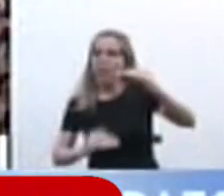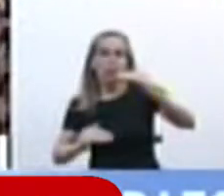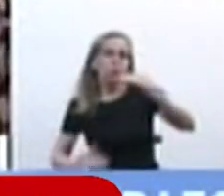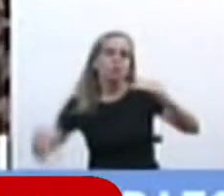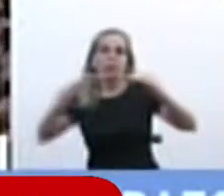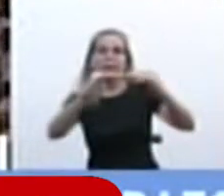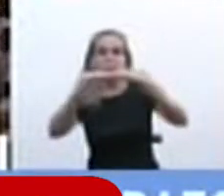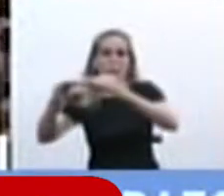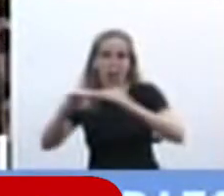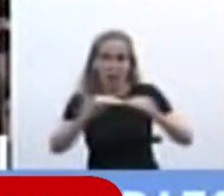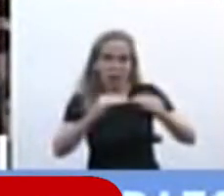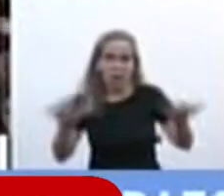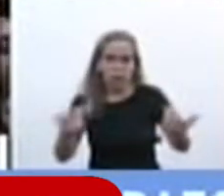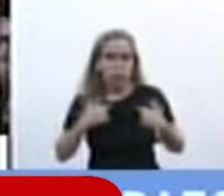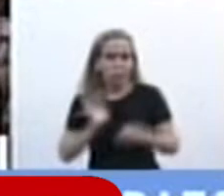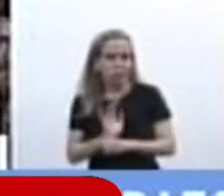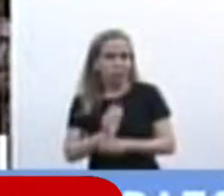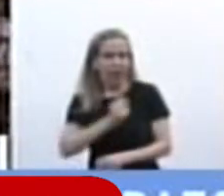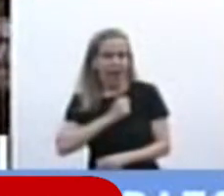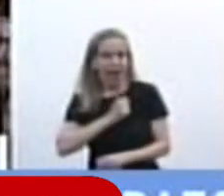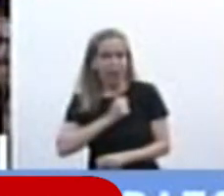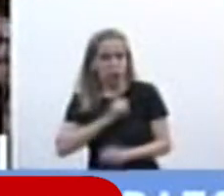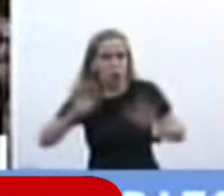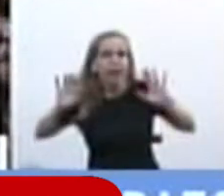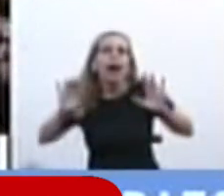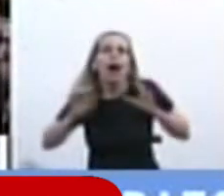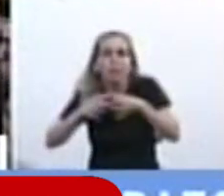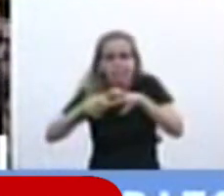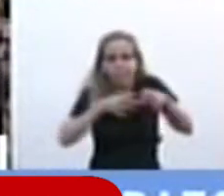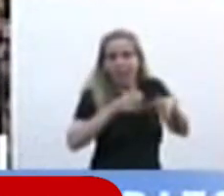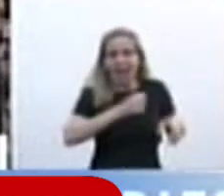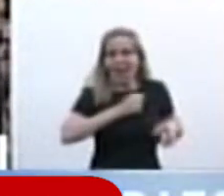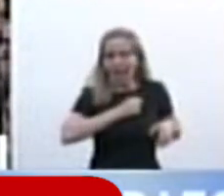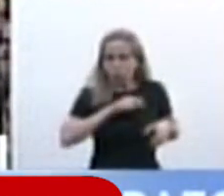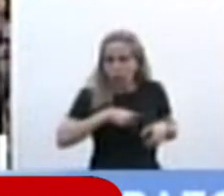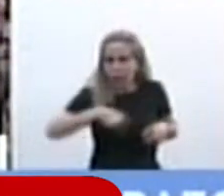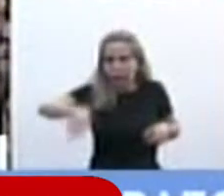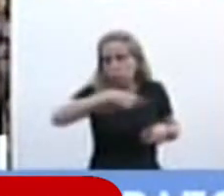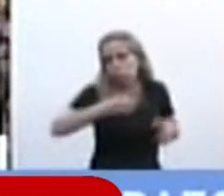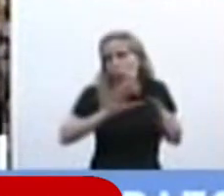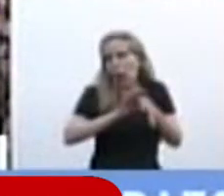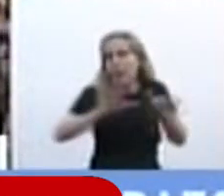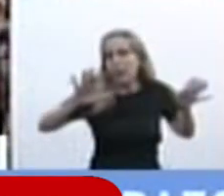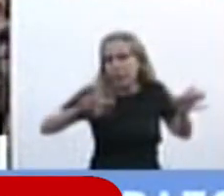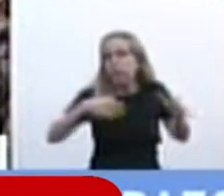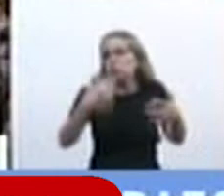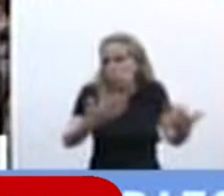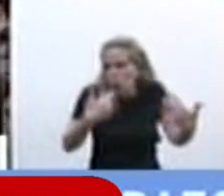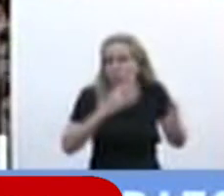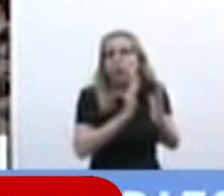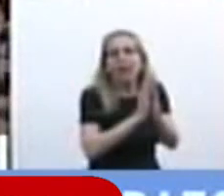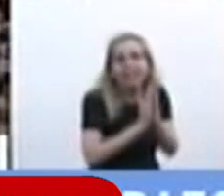Como católica, desde nuestro lado, desde nuestra religión, tenemos la libertad de seguir rezando, de